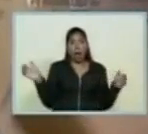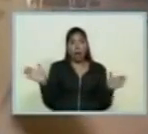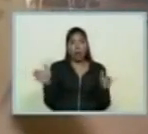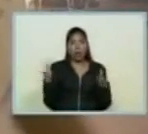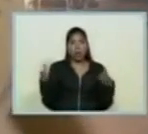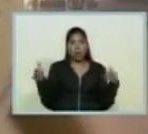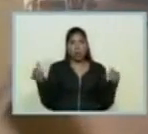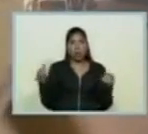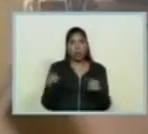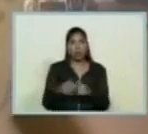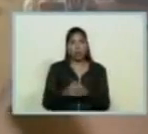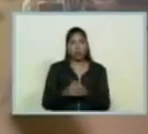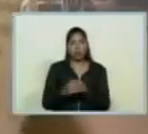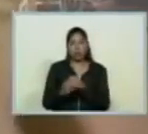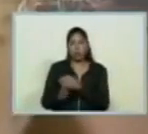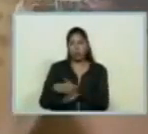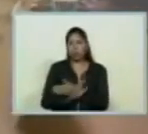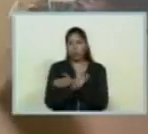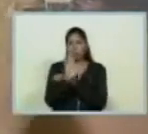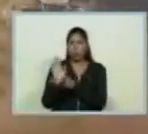camino peligroso de esta vida.